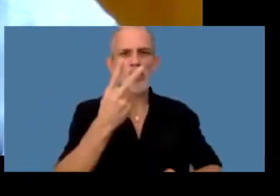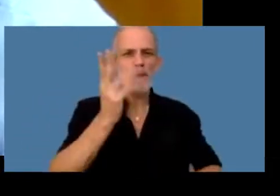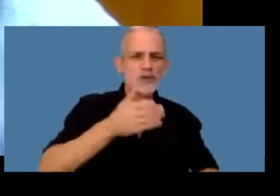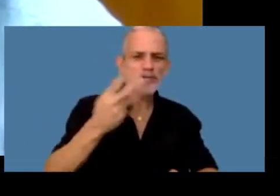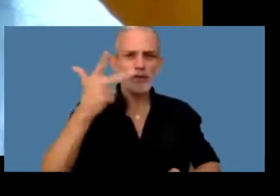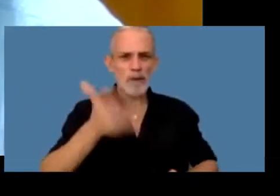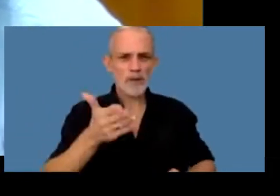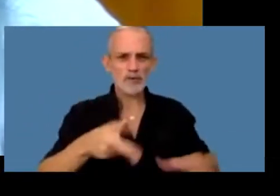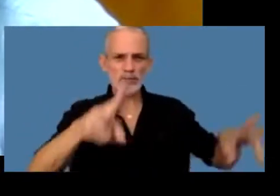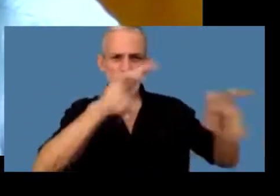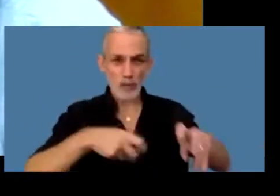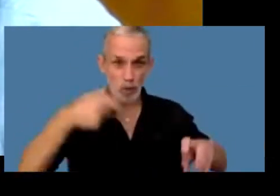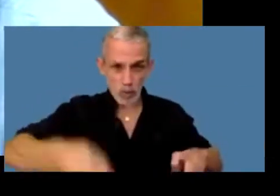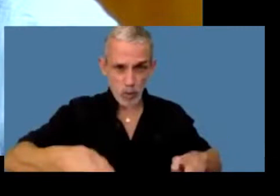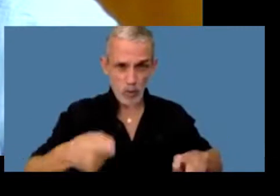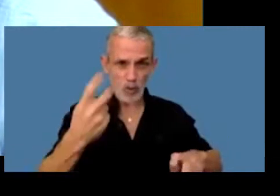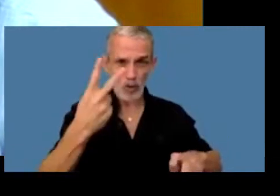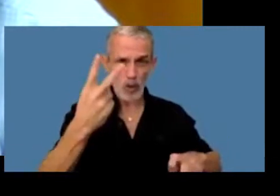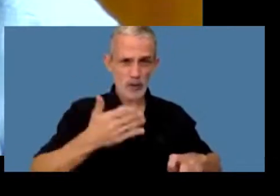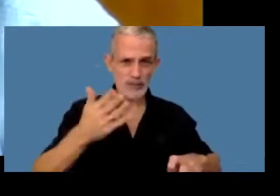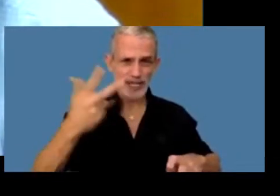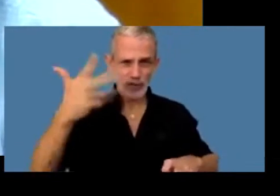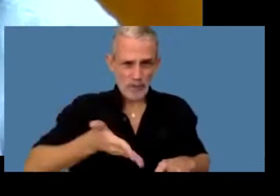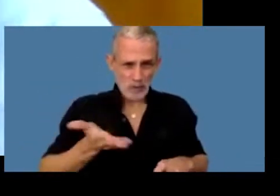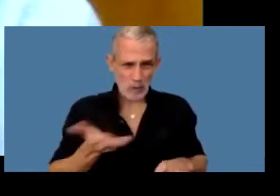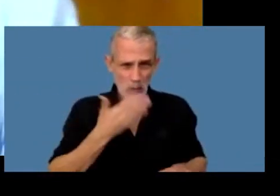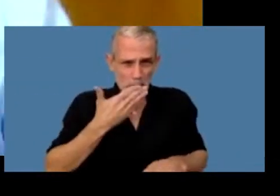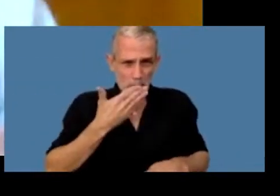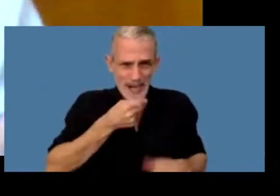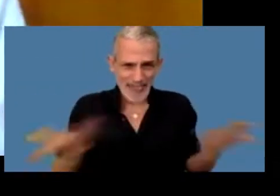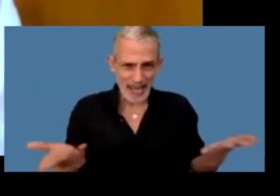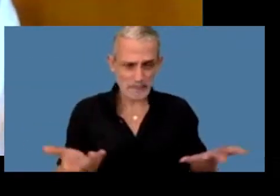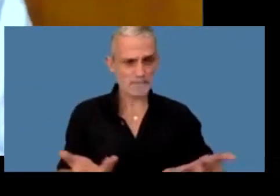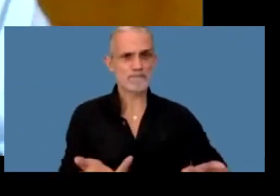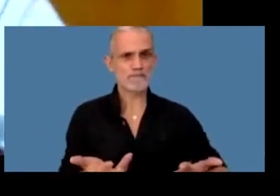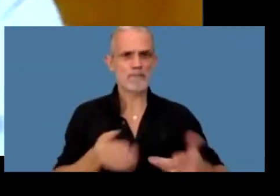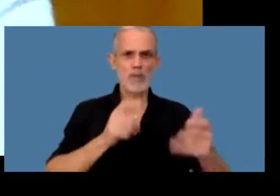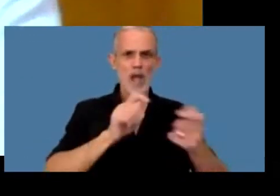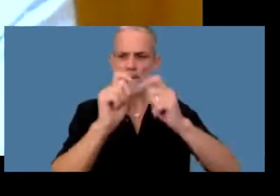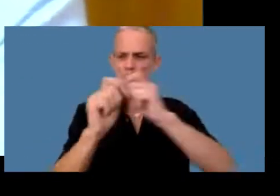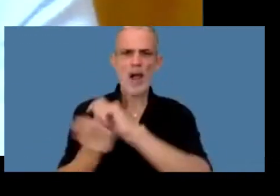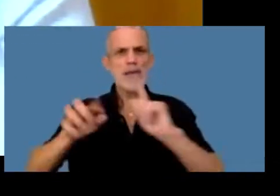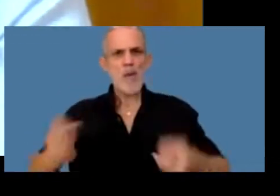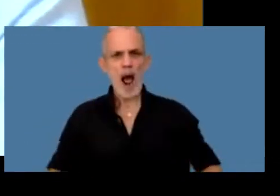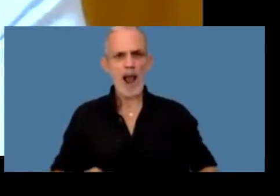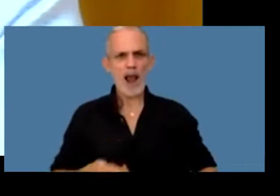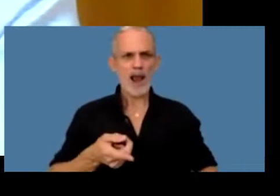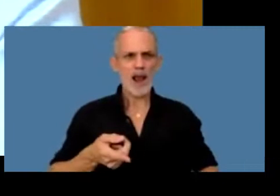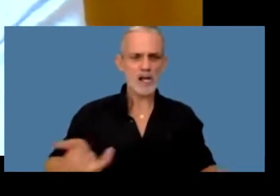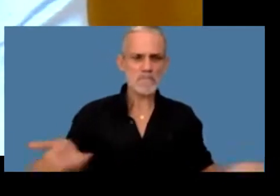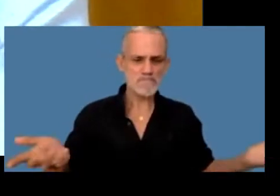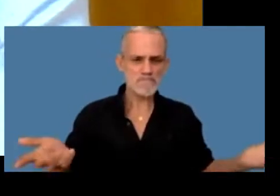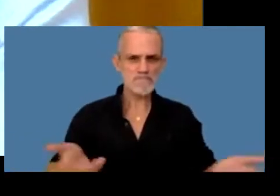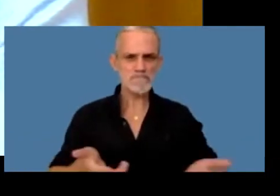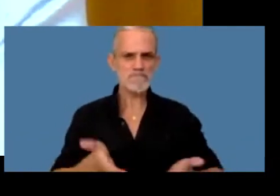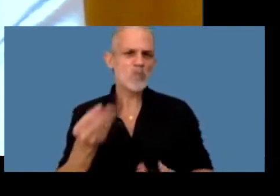recaudación. Nada. A pesar de todos los cambios que hay, digamos, ¿no? Entonces, ¿qué está